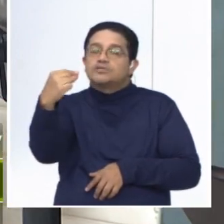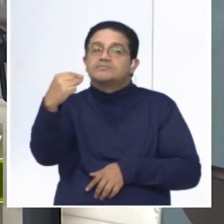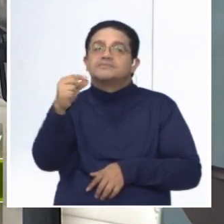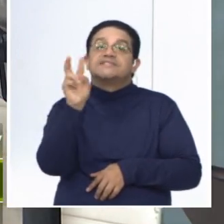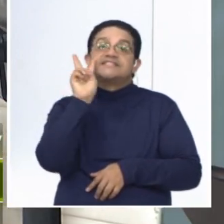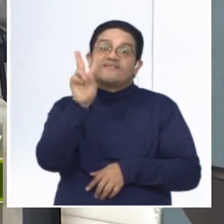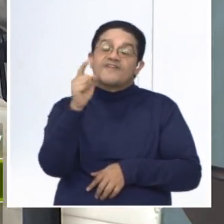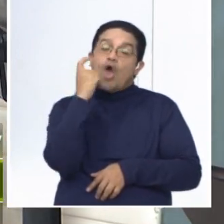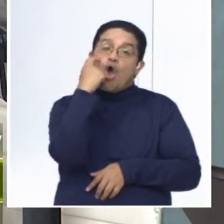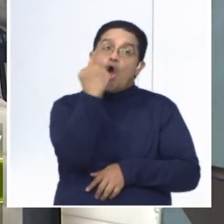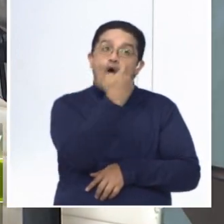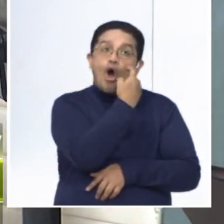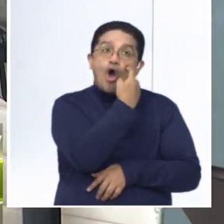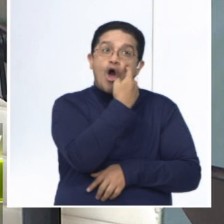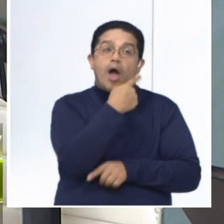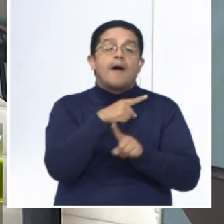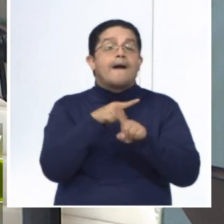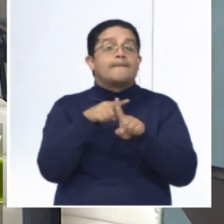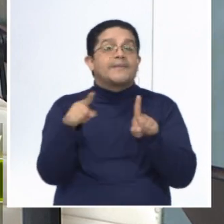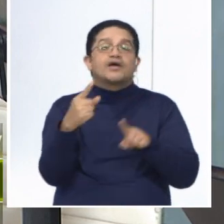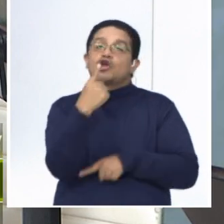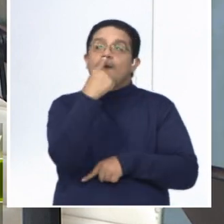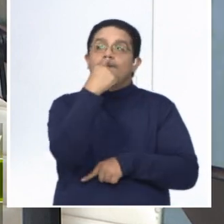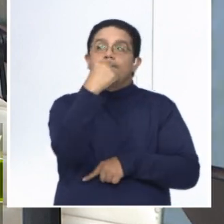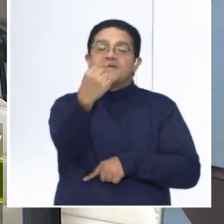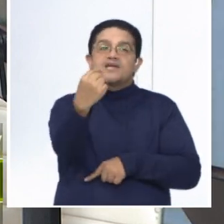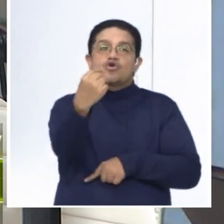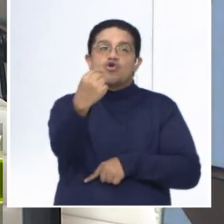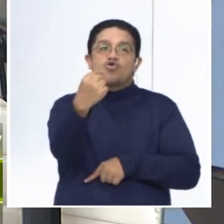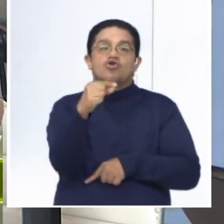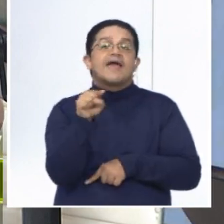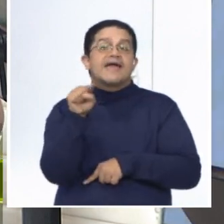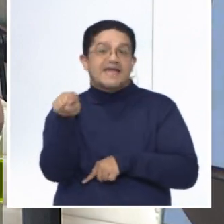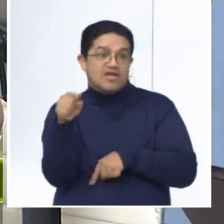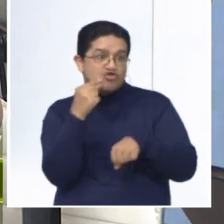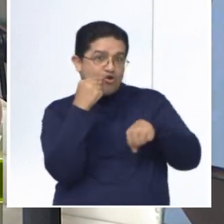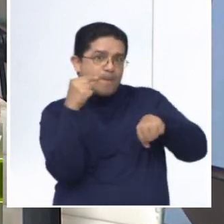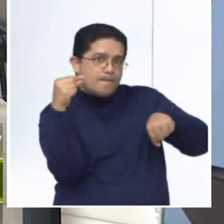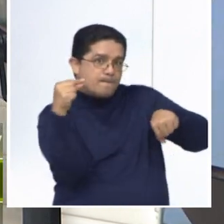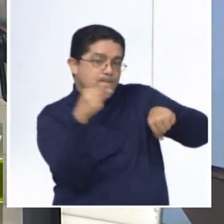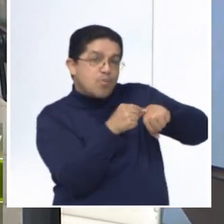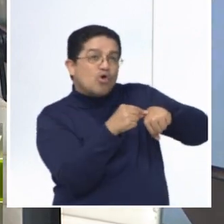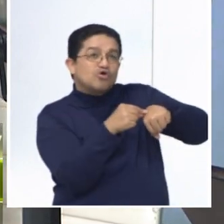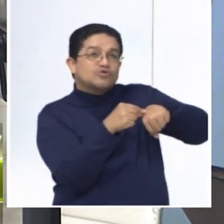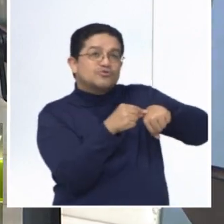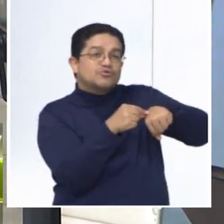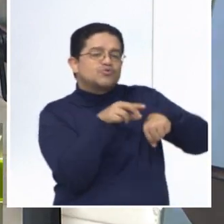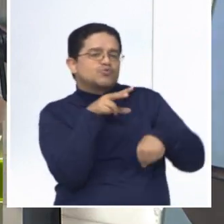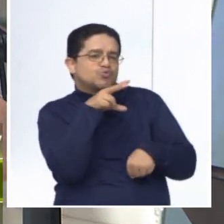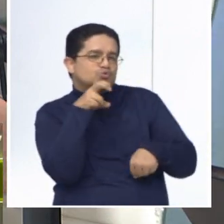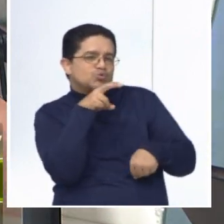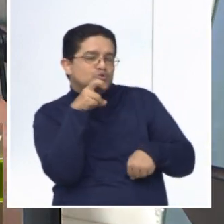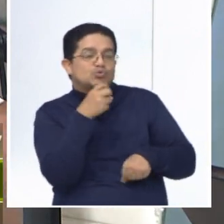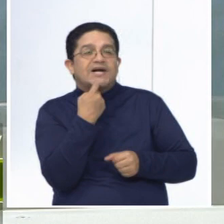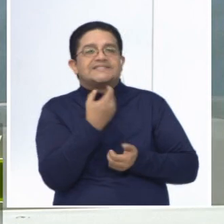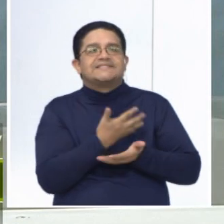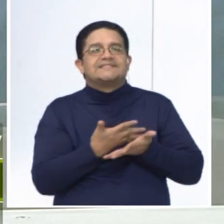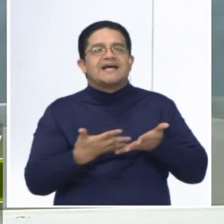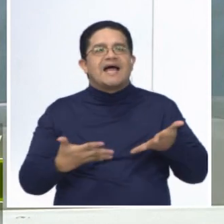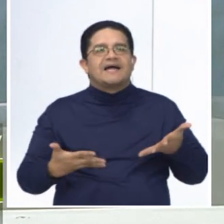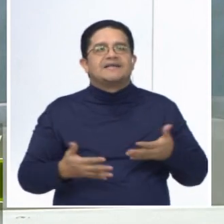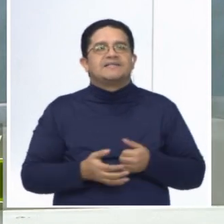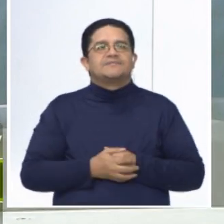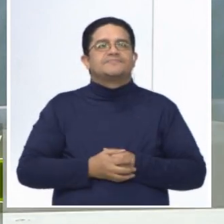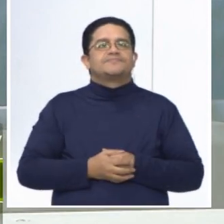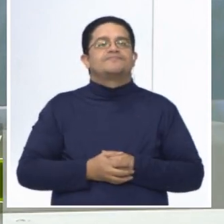ojos, pero además tiene un pico largo que es por donde ellos vienen e inyectan para tomarse la sangre de uno. Bueno, entonces, estamos describiendo al chipo y